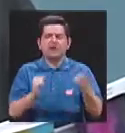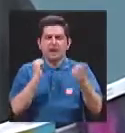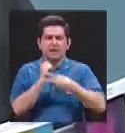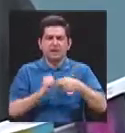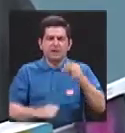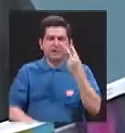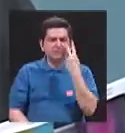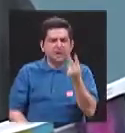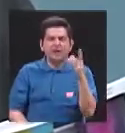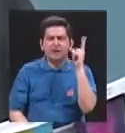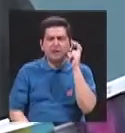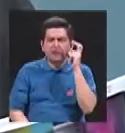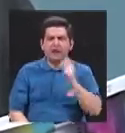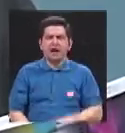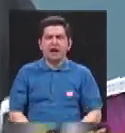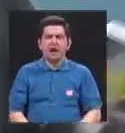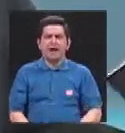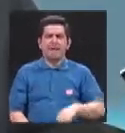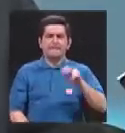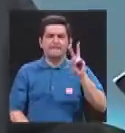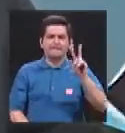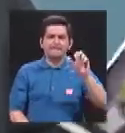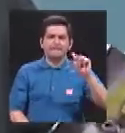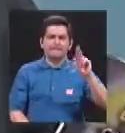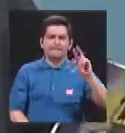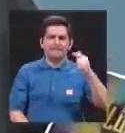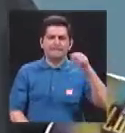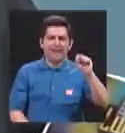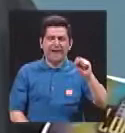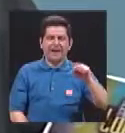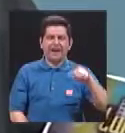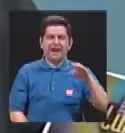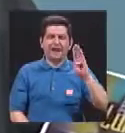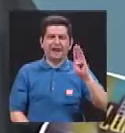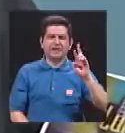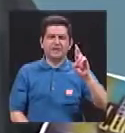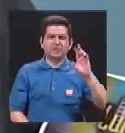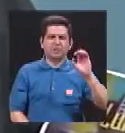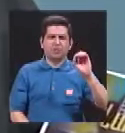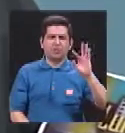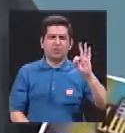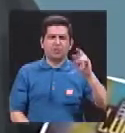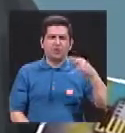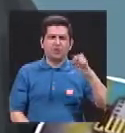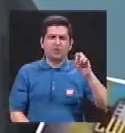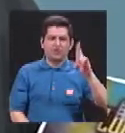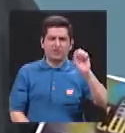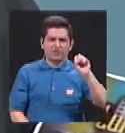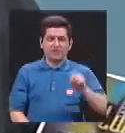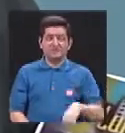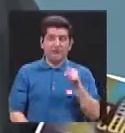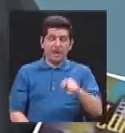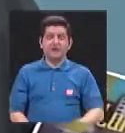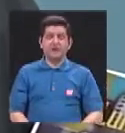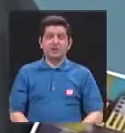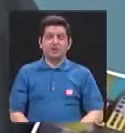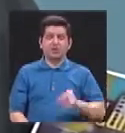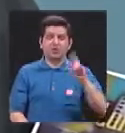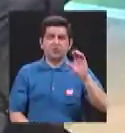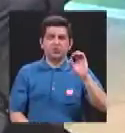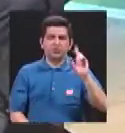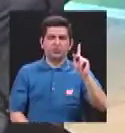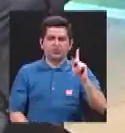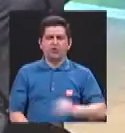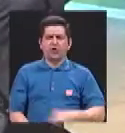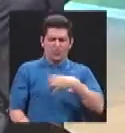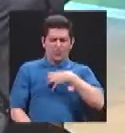vio y escuchó por primera vez a los Vargas Brothers, precisamente un grupo de rock criollo. Así es. Que desde los años